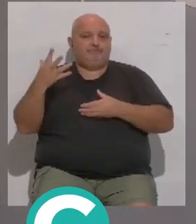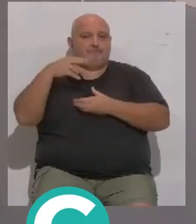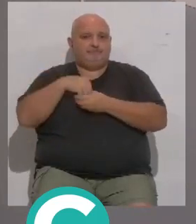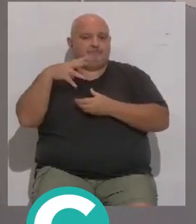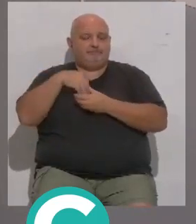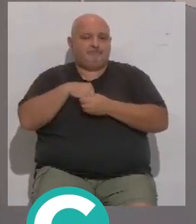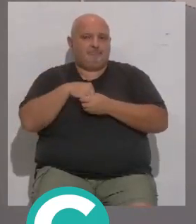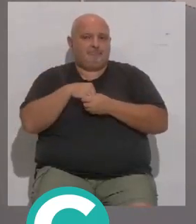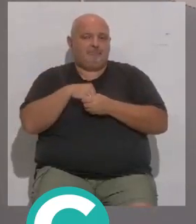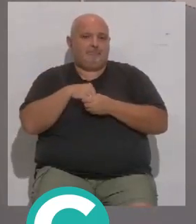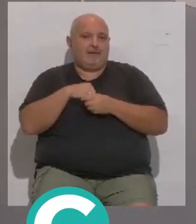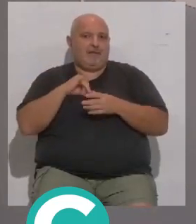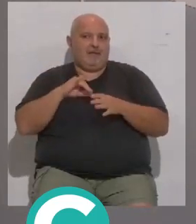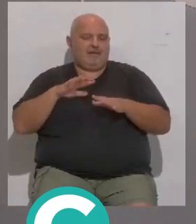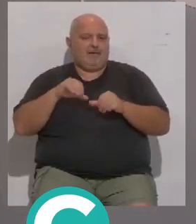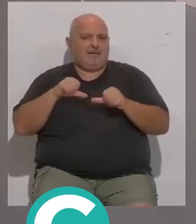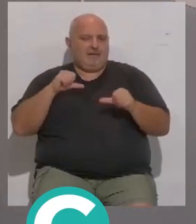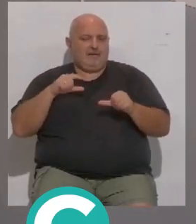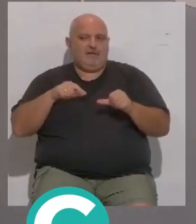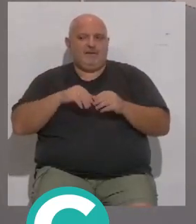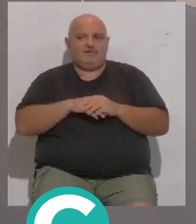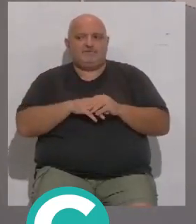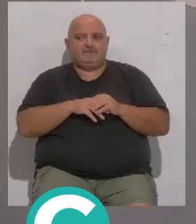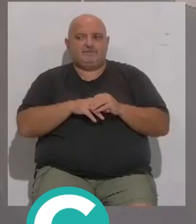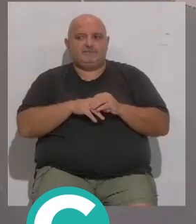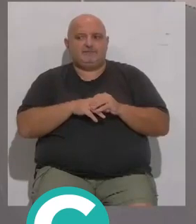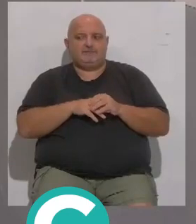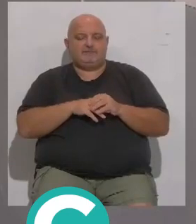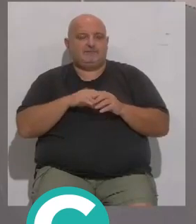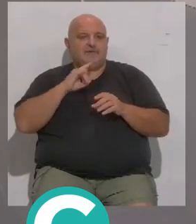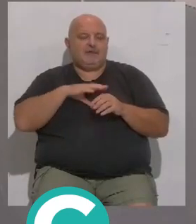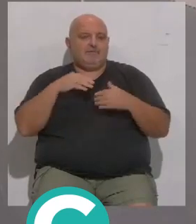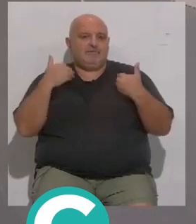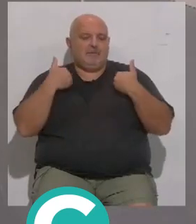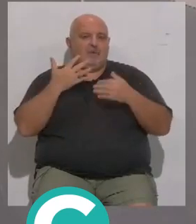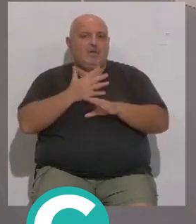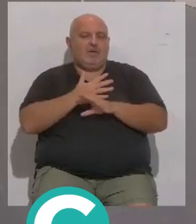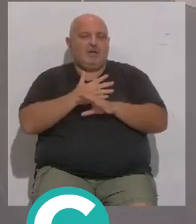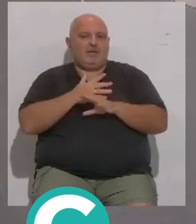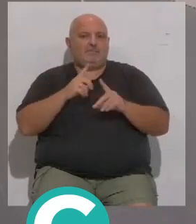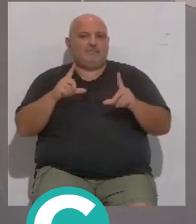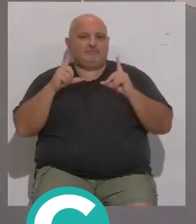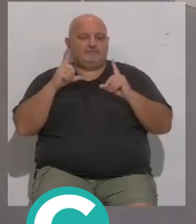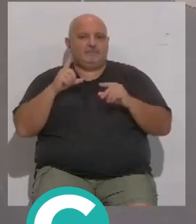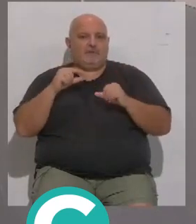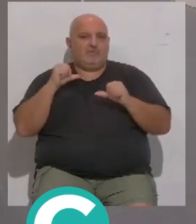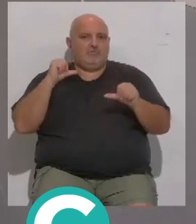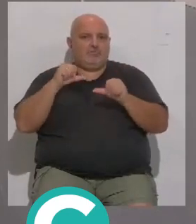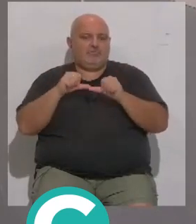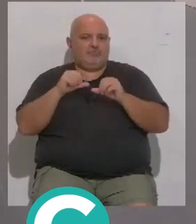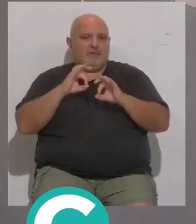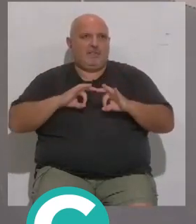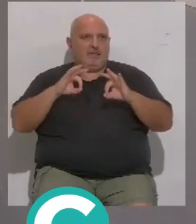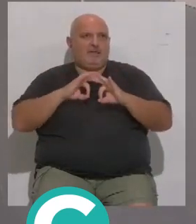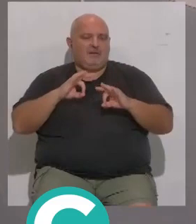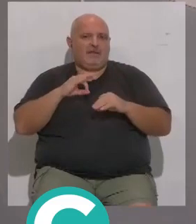incorporaciones que ya estaban incorporadas, valga la redundancia, como es jugadores que han estado en el dique seco